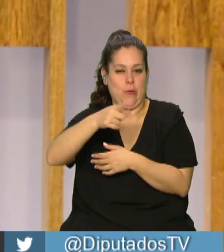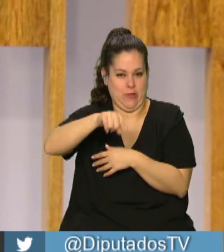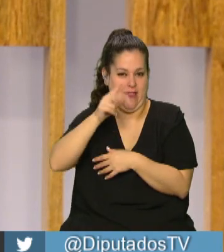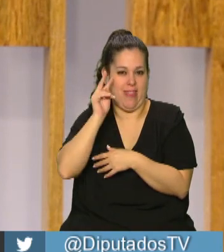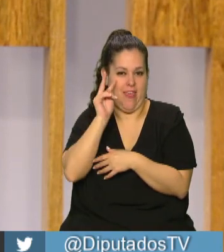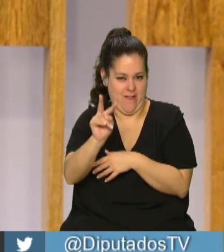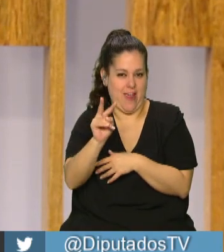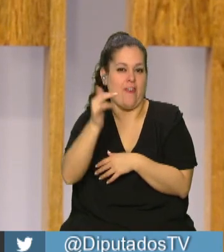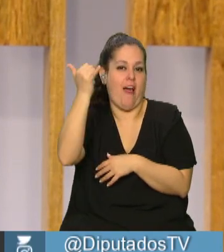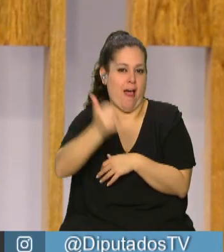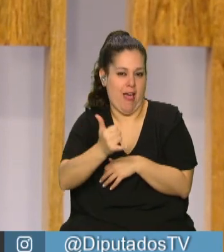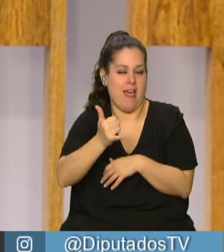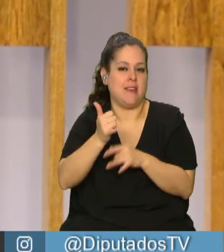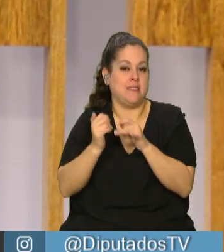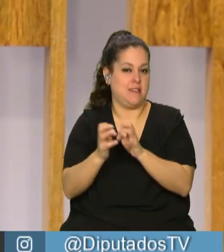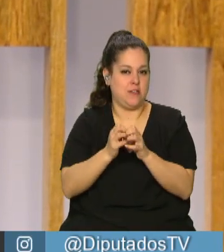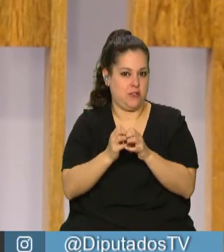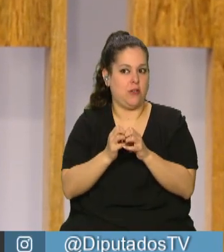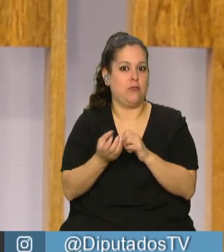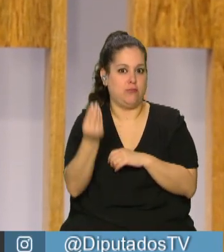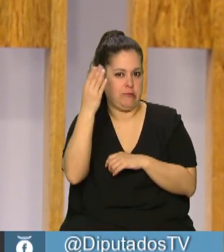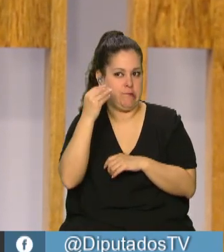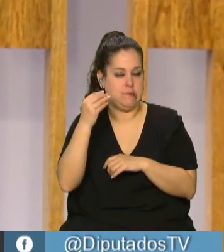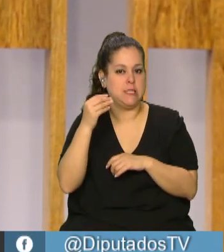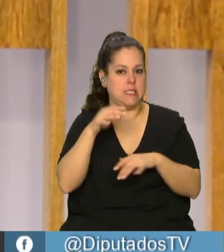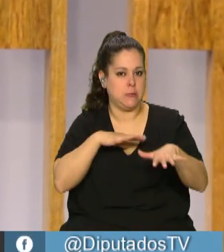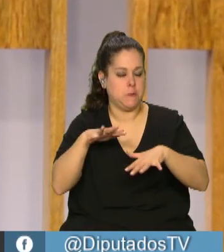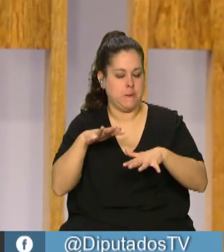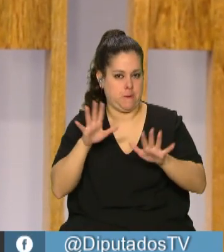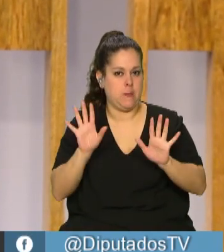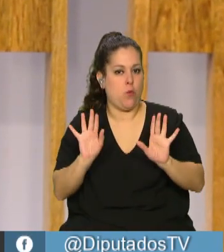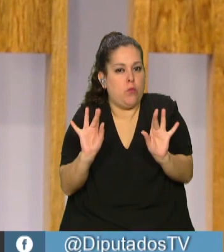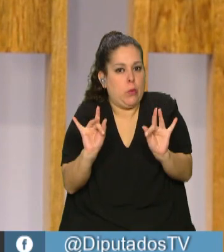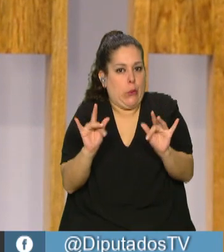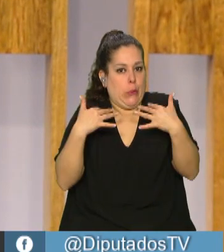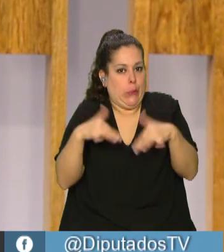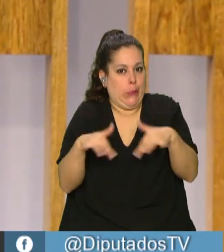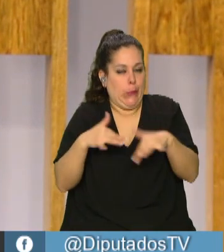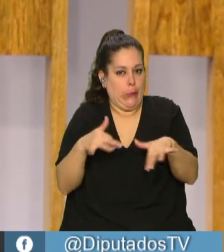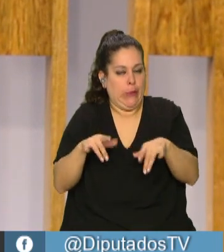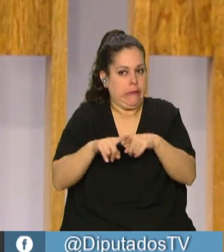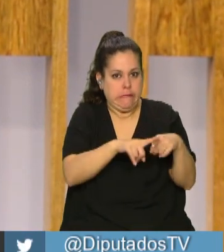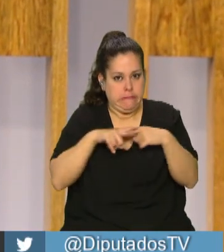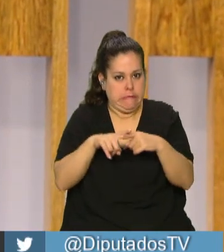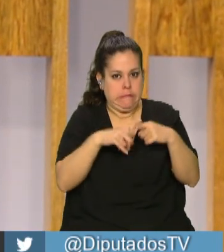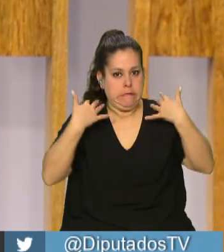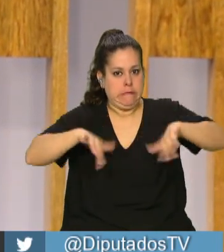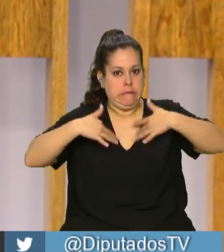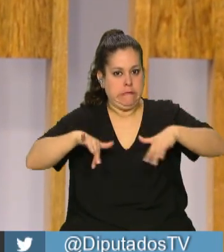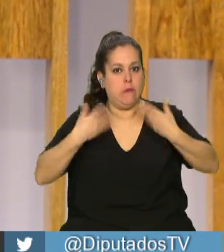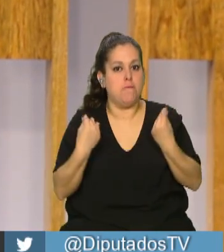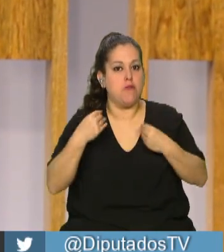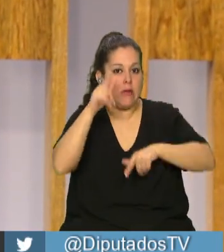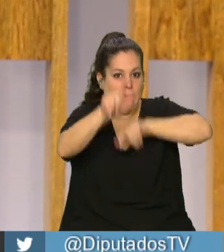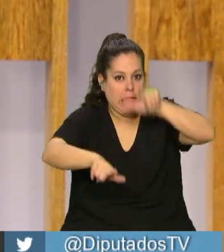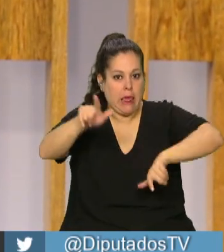habido sesiones en las que las cosas se pusieron, digamos, un poco bravas, o sea, porque todo el mundo